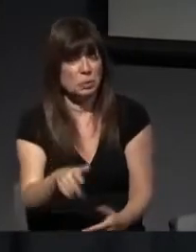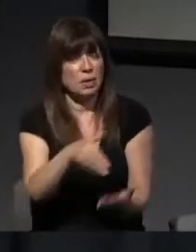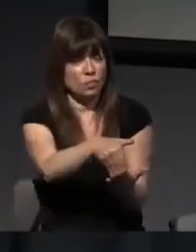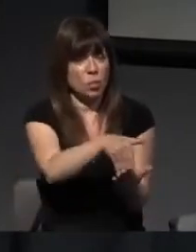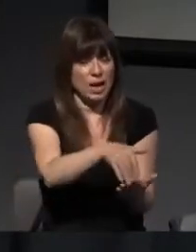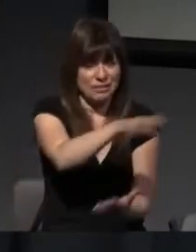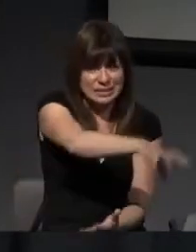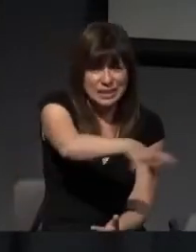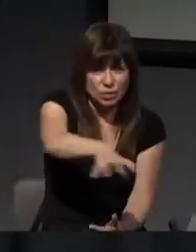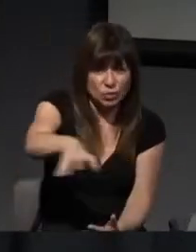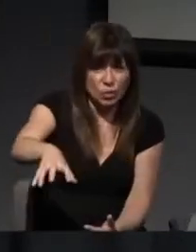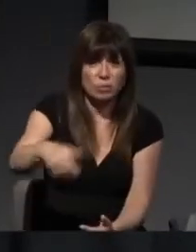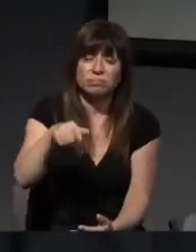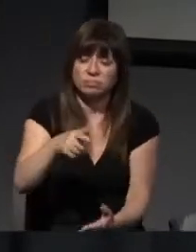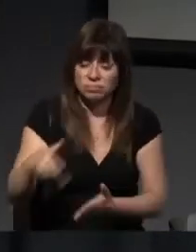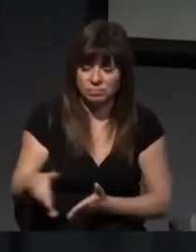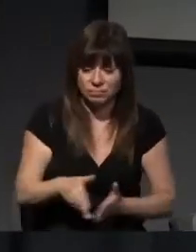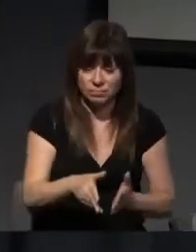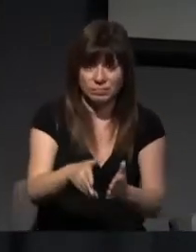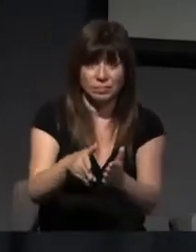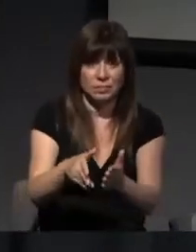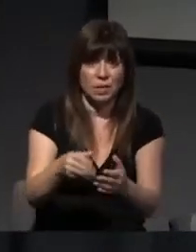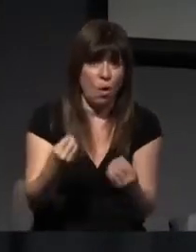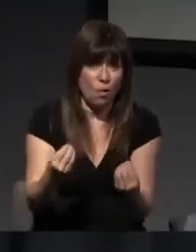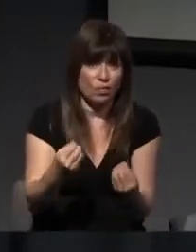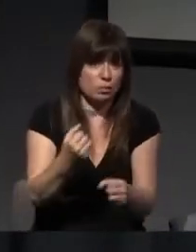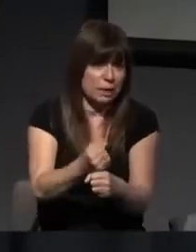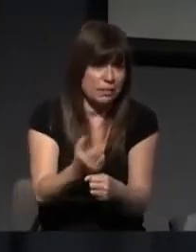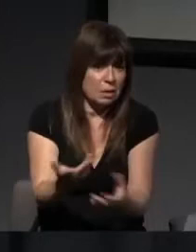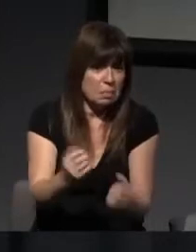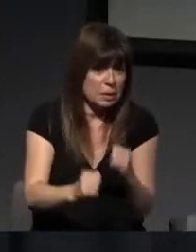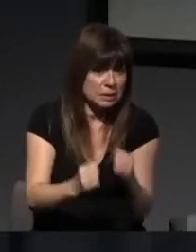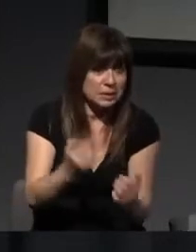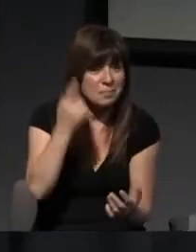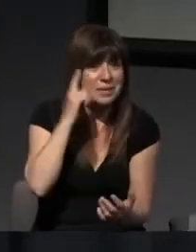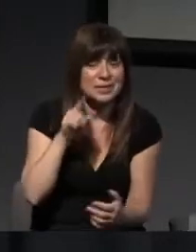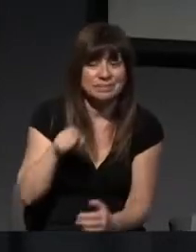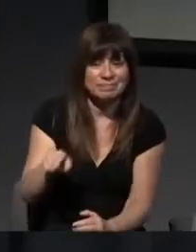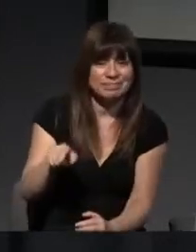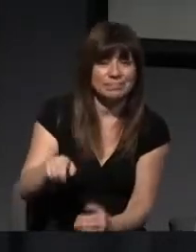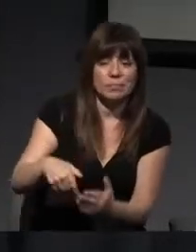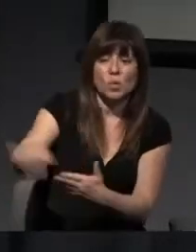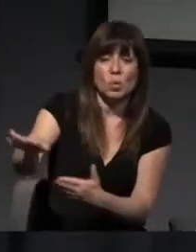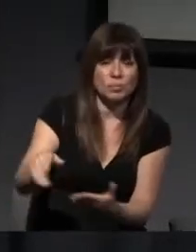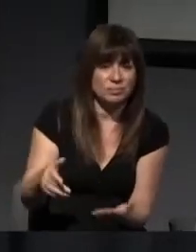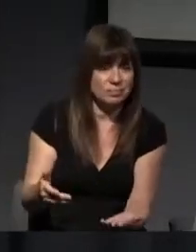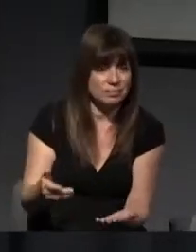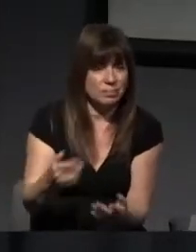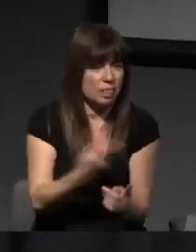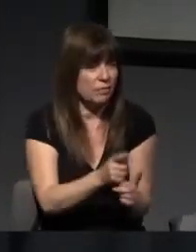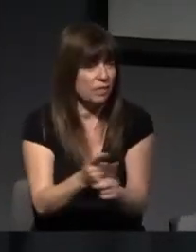que naturalmente su camino obvio y natural debiera ser el camino del empleo y de la empresa, y sin embargo terminan excluidos de este camino